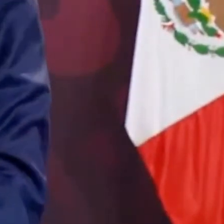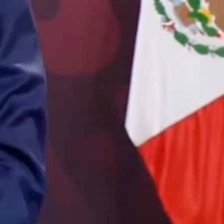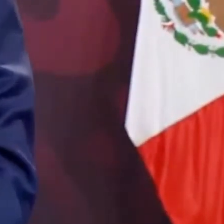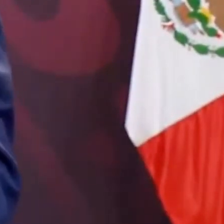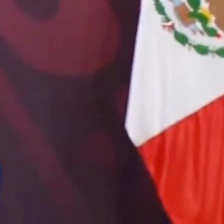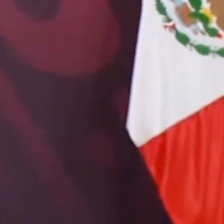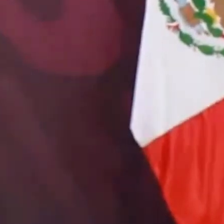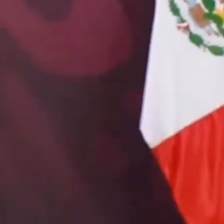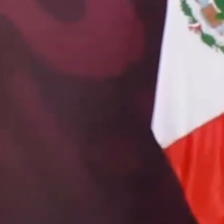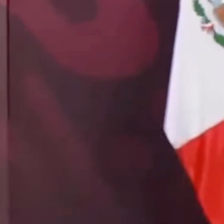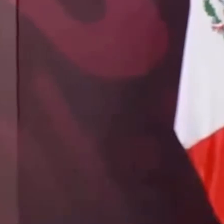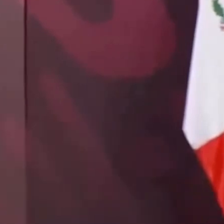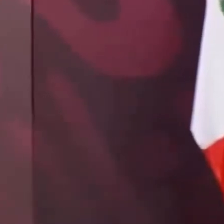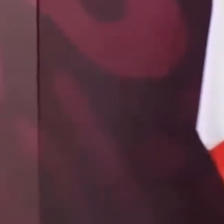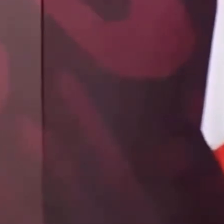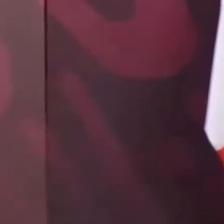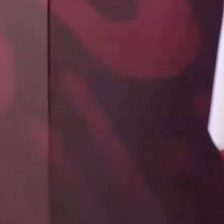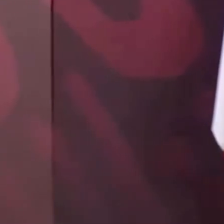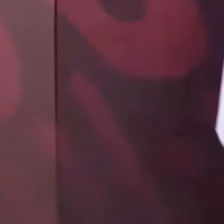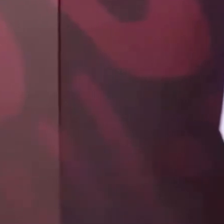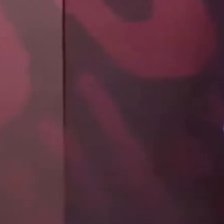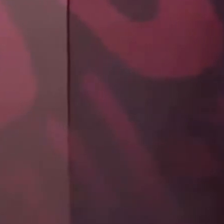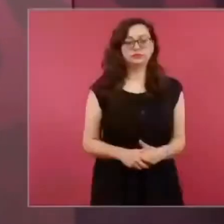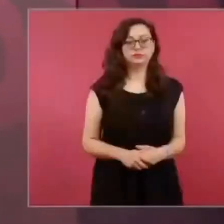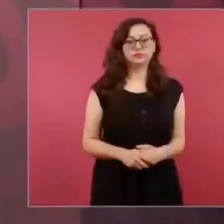¿Y eso de dónde viene?